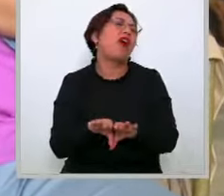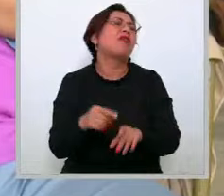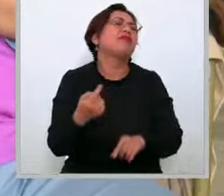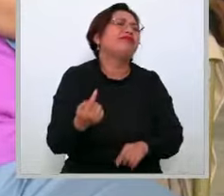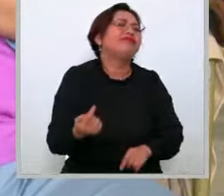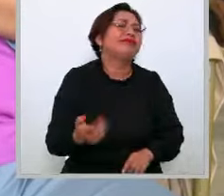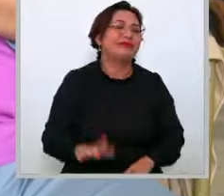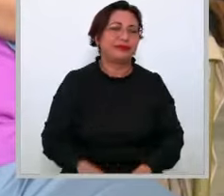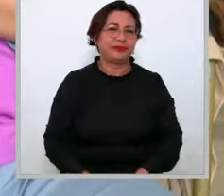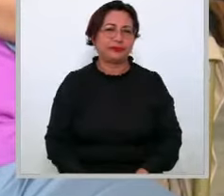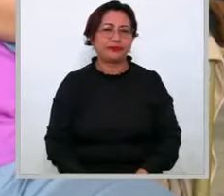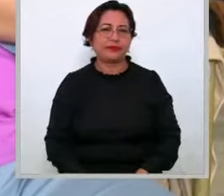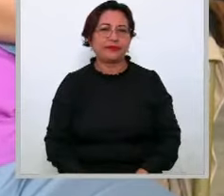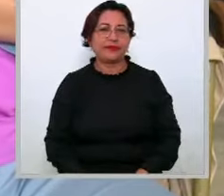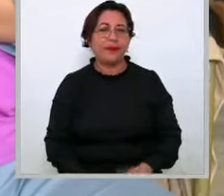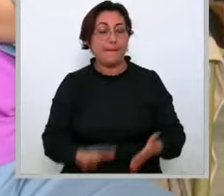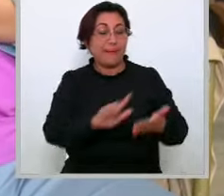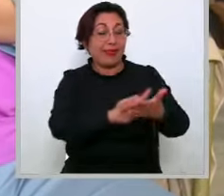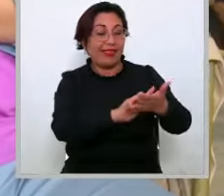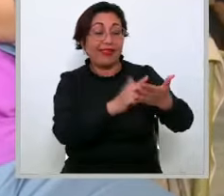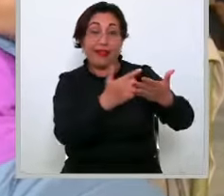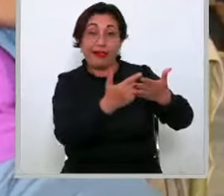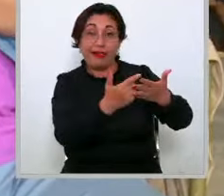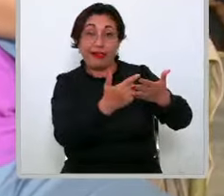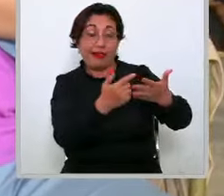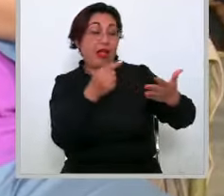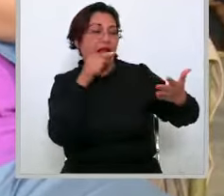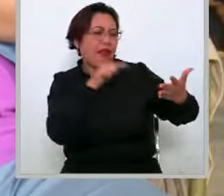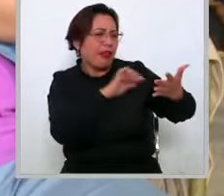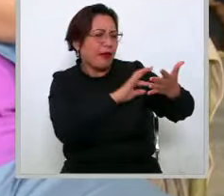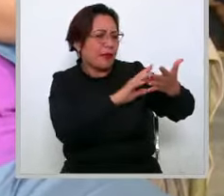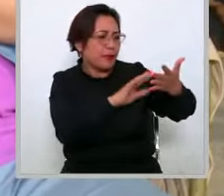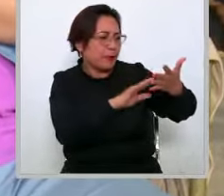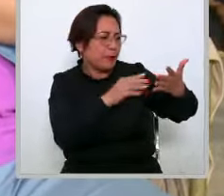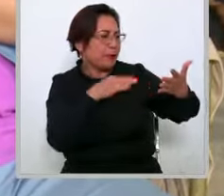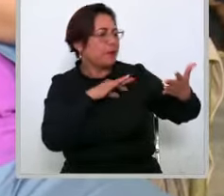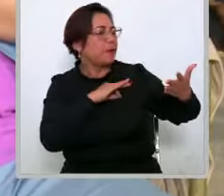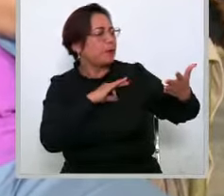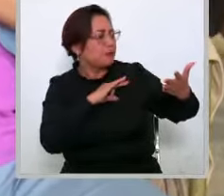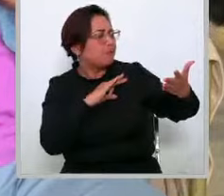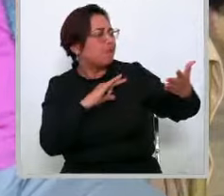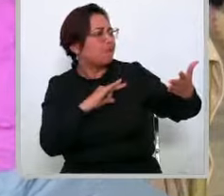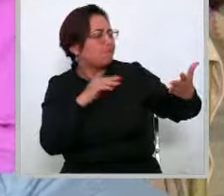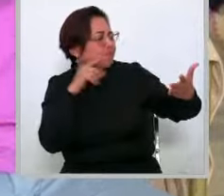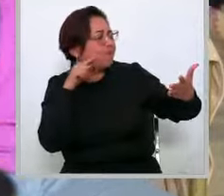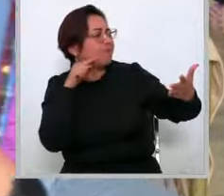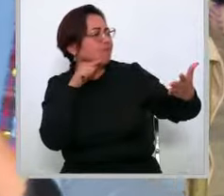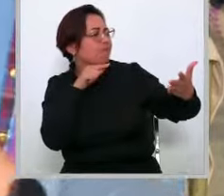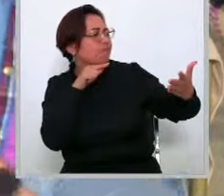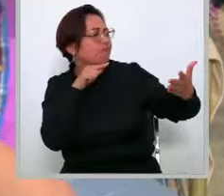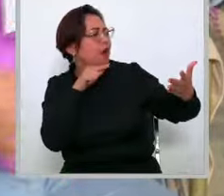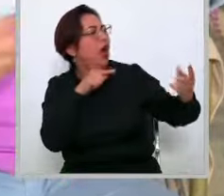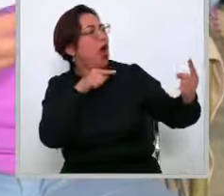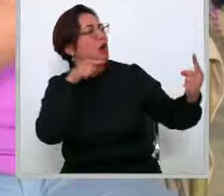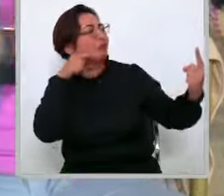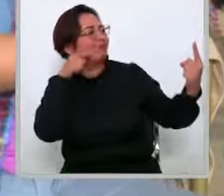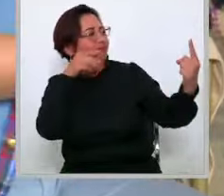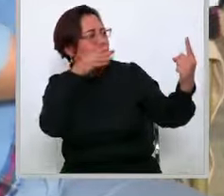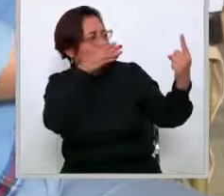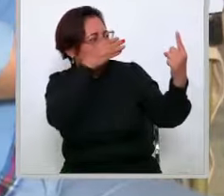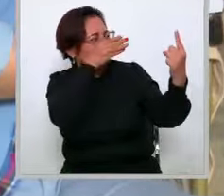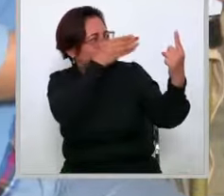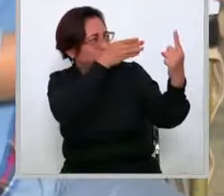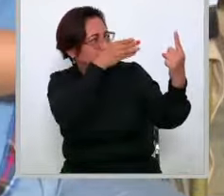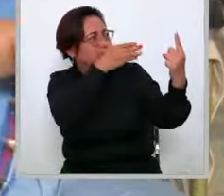Pues... Dana. La lectura nos avanza para lograr nuestras metas. Oye, muy bien. De esta